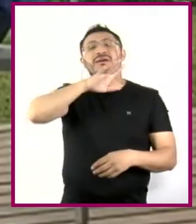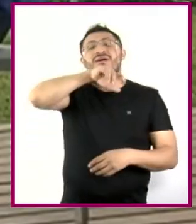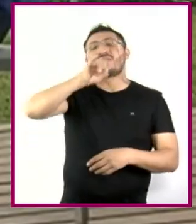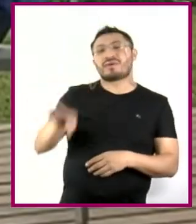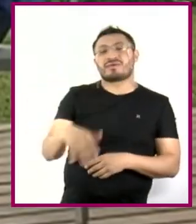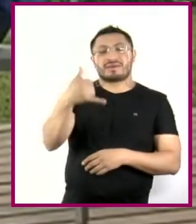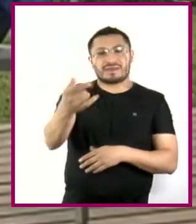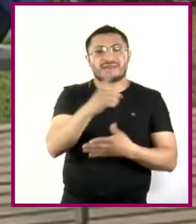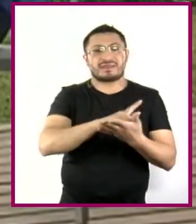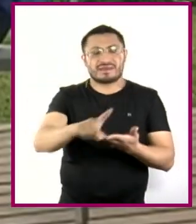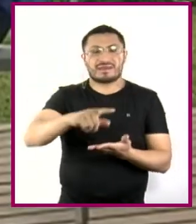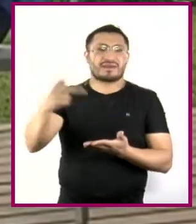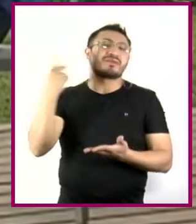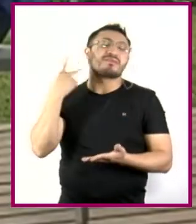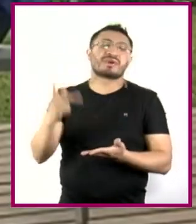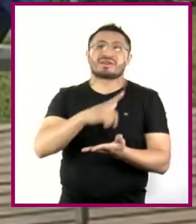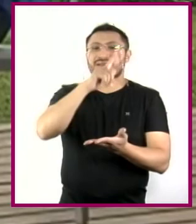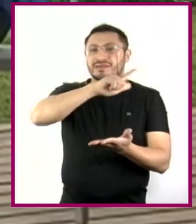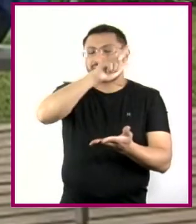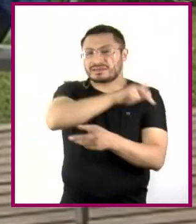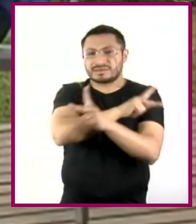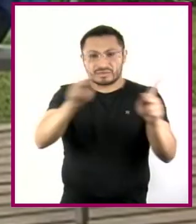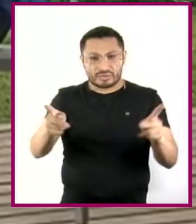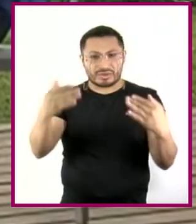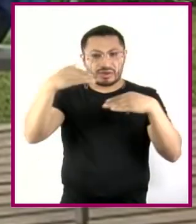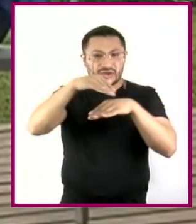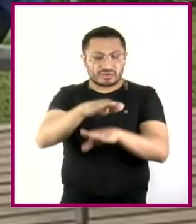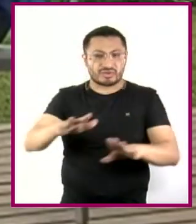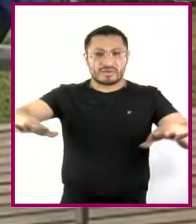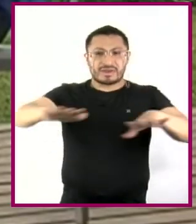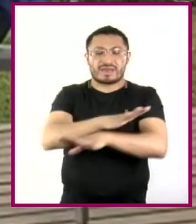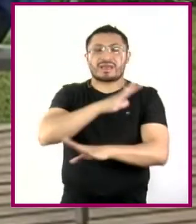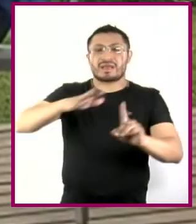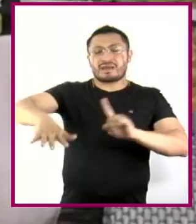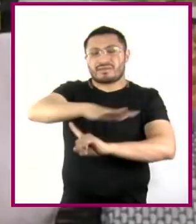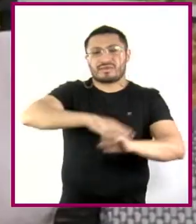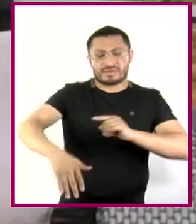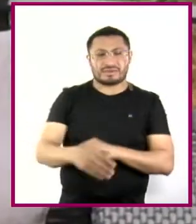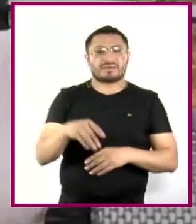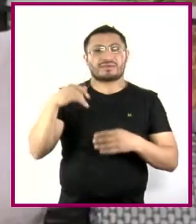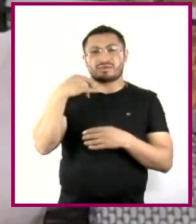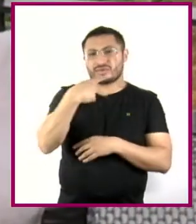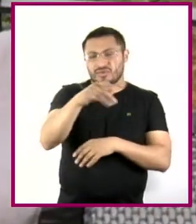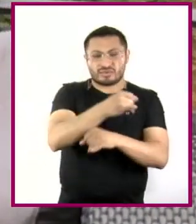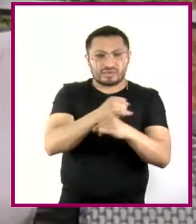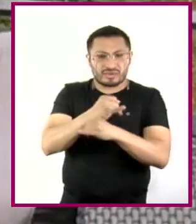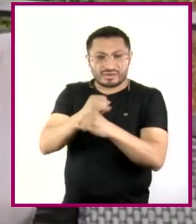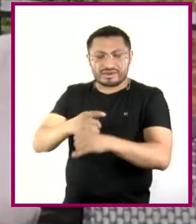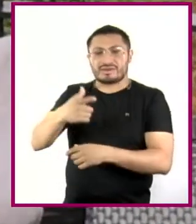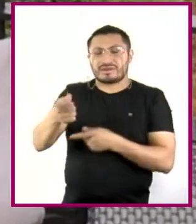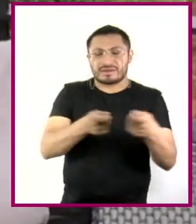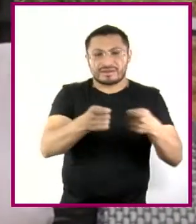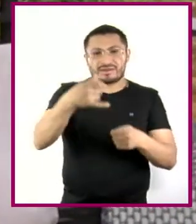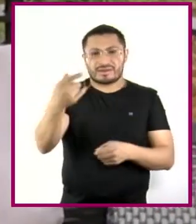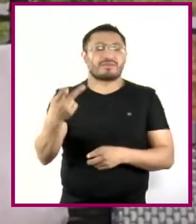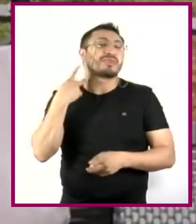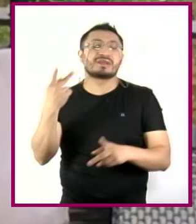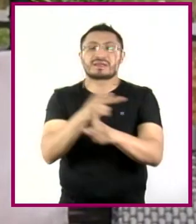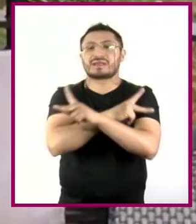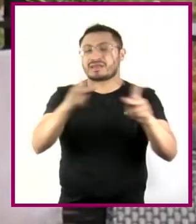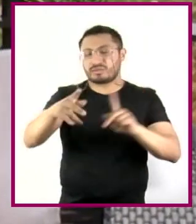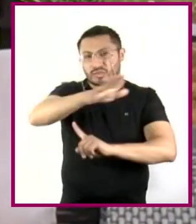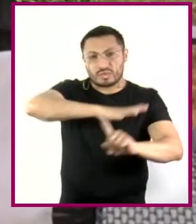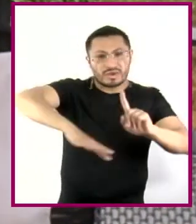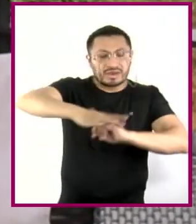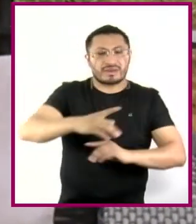Derecho y Políticas Públicas frente al Cambio Climático. Sus líneas de investigación son Gestión y Políticas Públicas